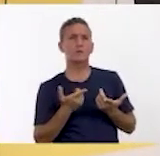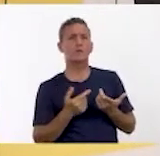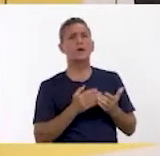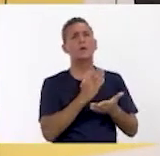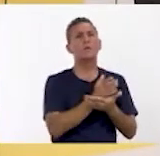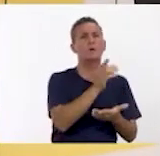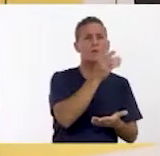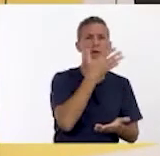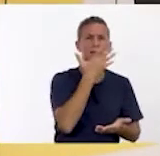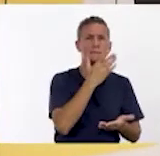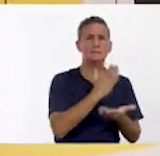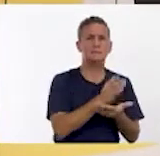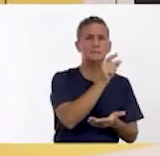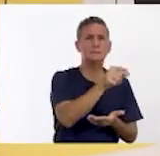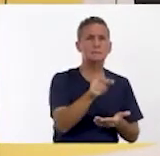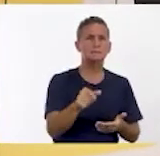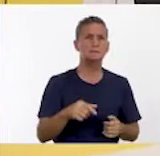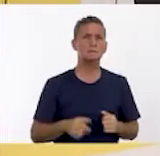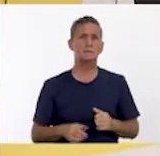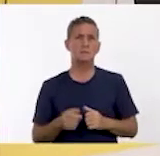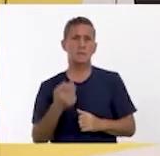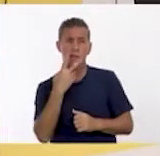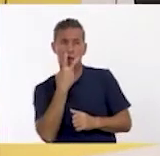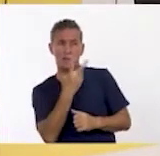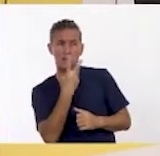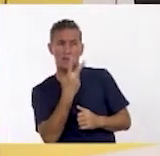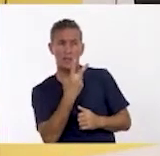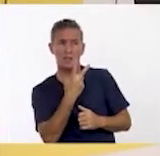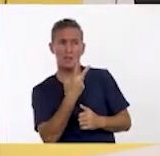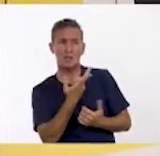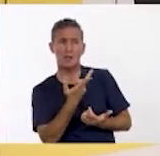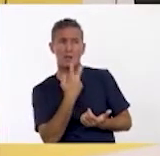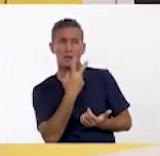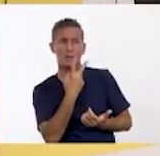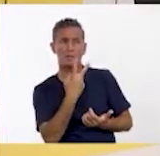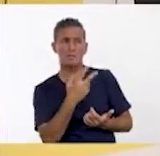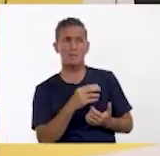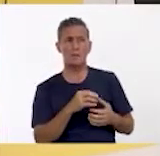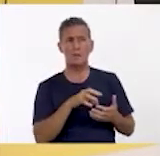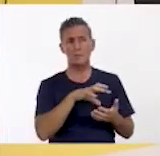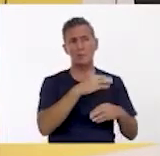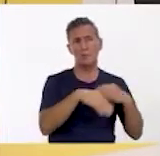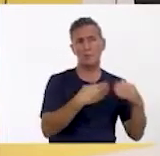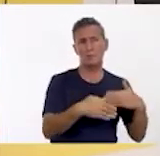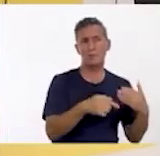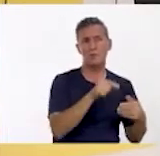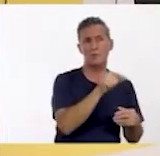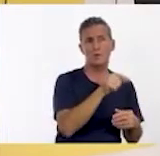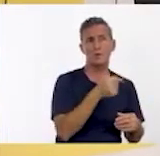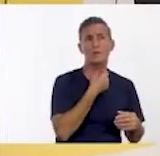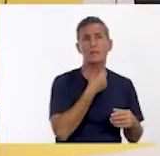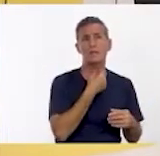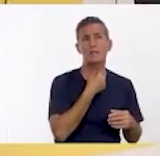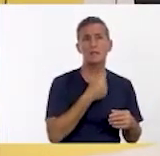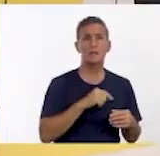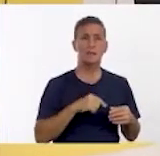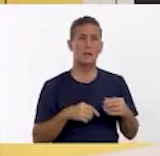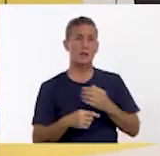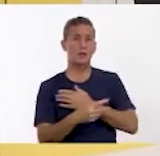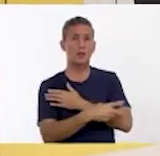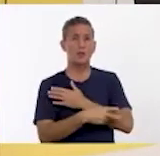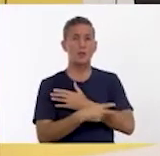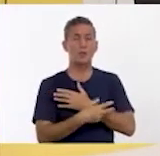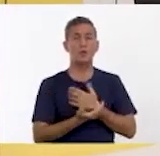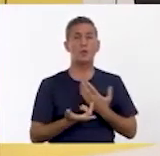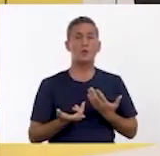que presentan los países subdesarrollados y le pedimos un país con esa característica, ellos generalmente dicen